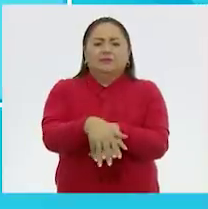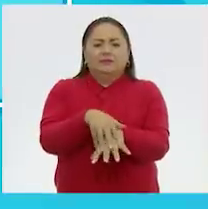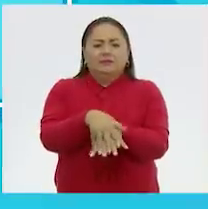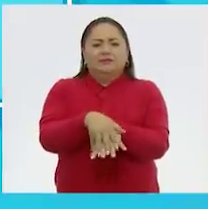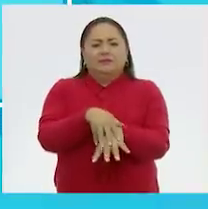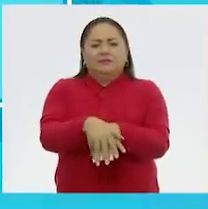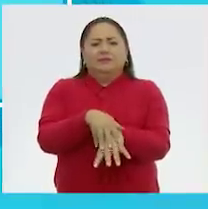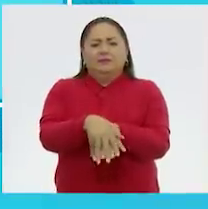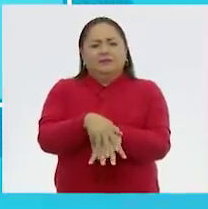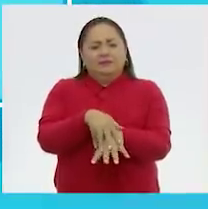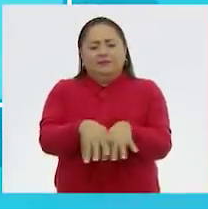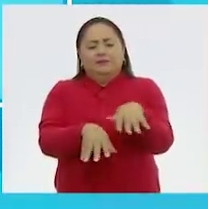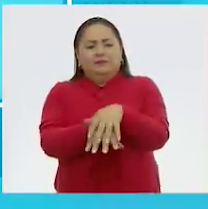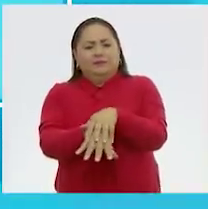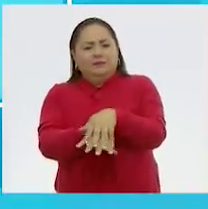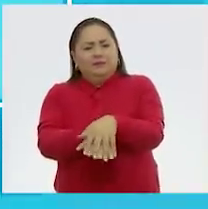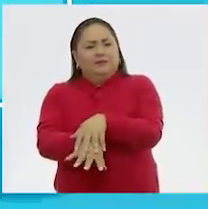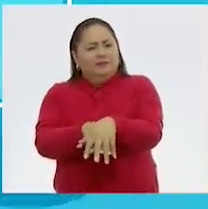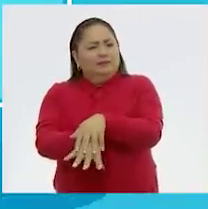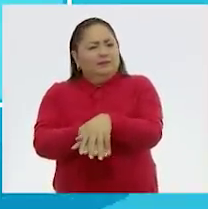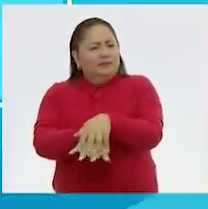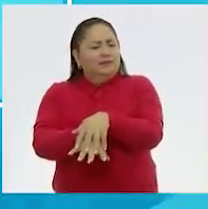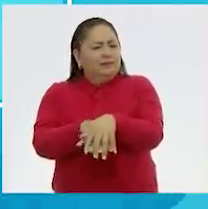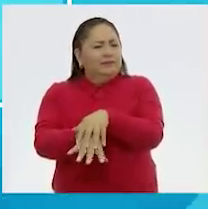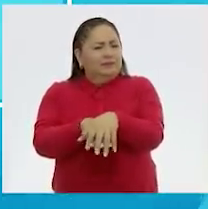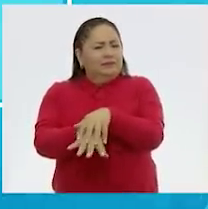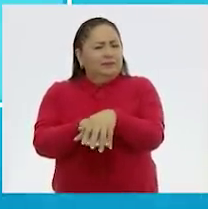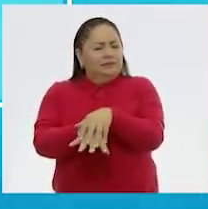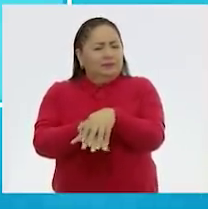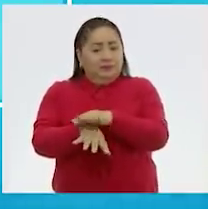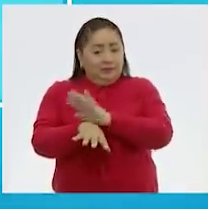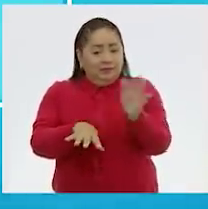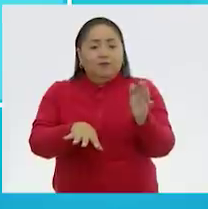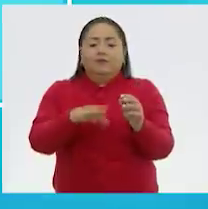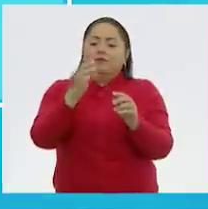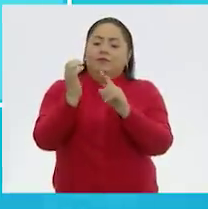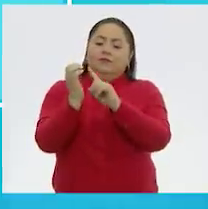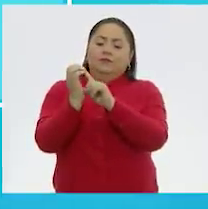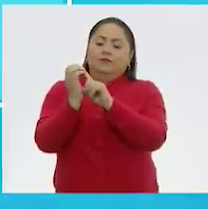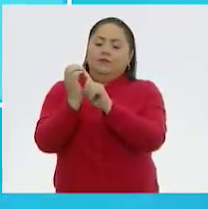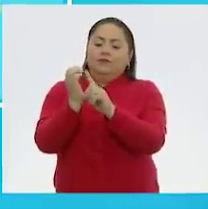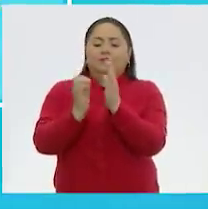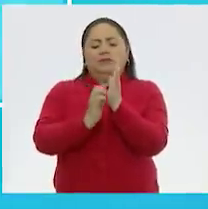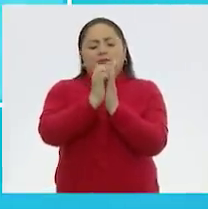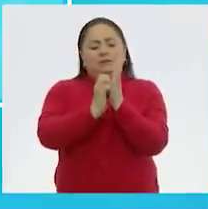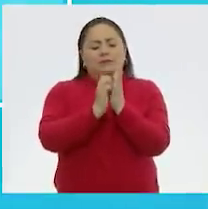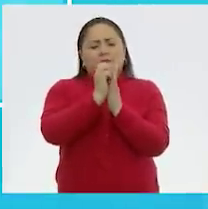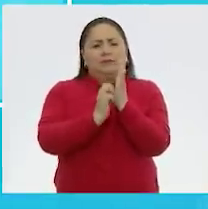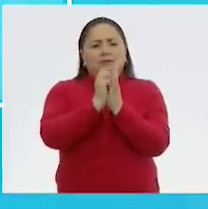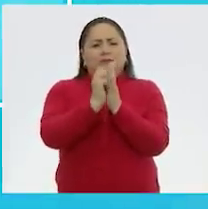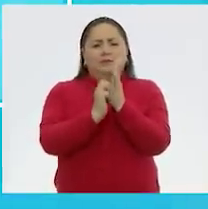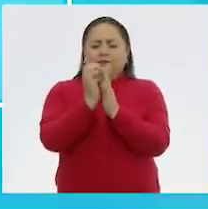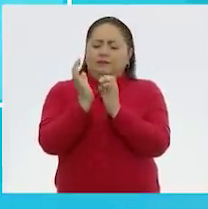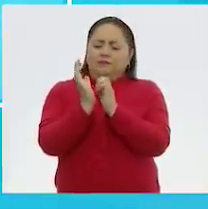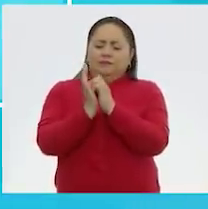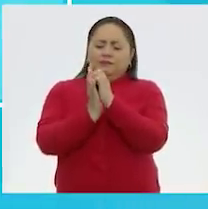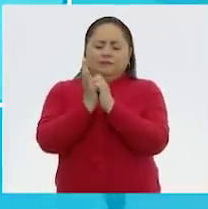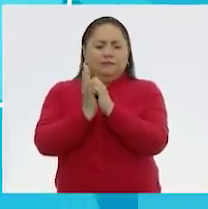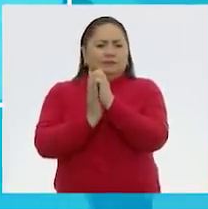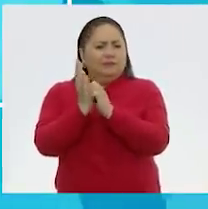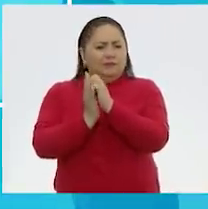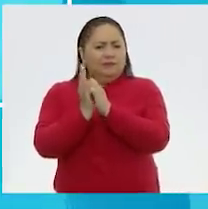la otra mano. Frota los dedos. Ahora haz como que rasguñas la palma de tus manos para lavar tus